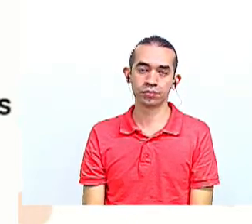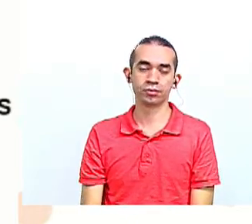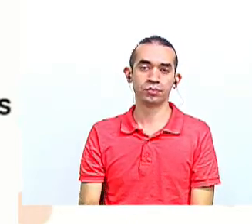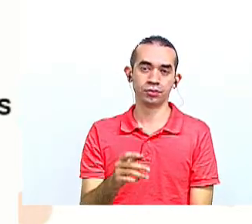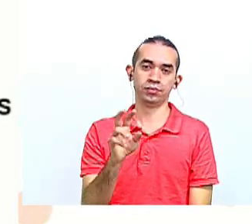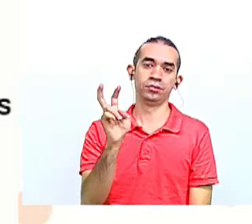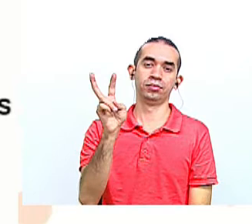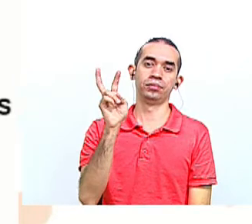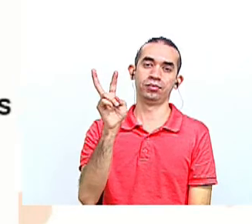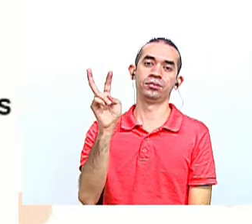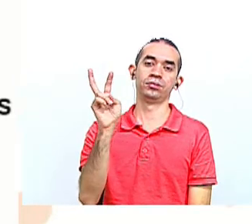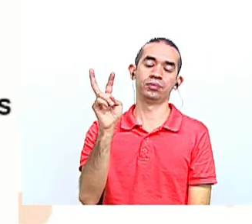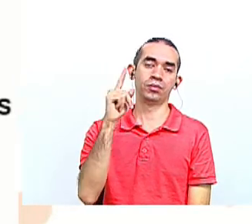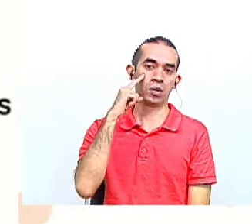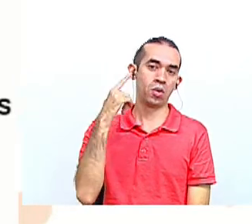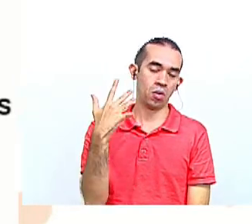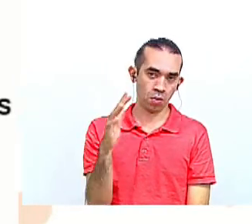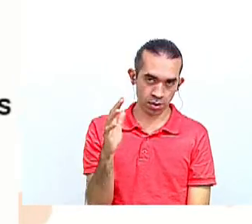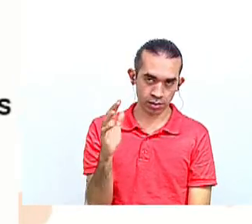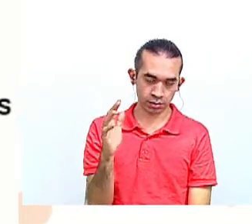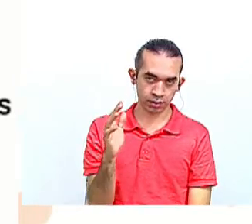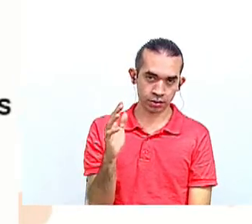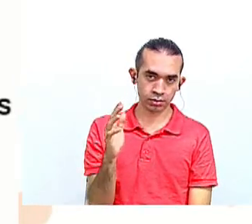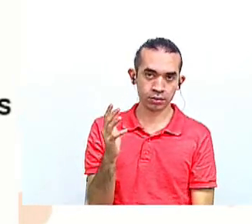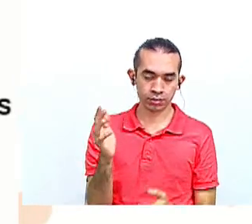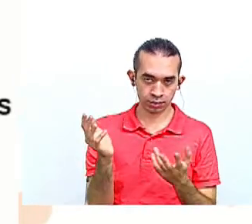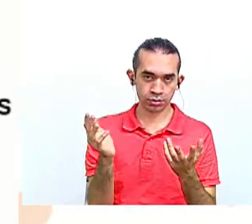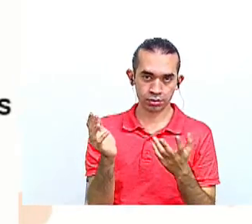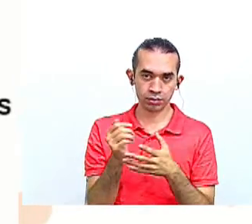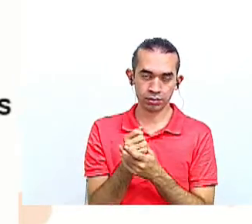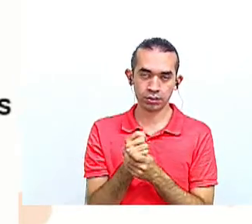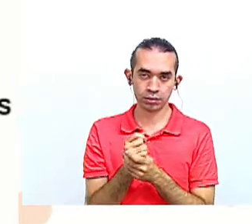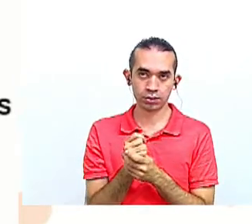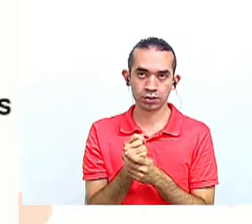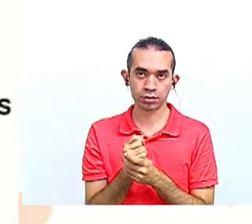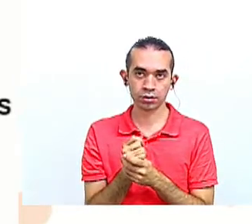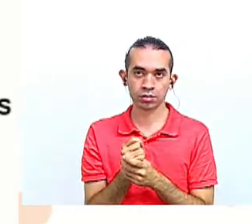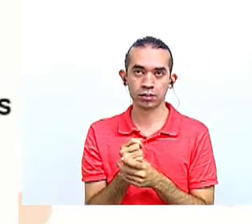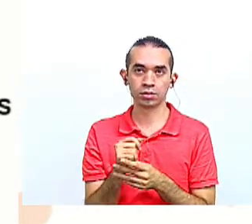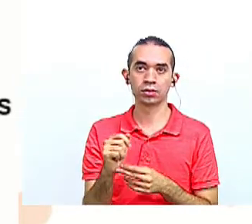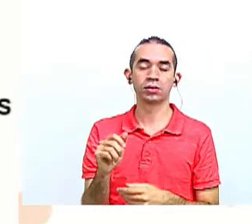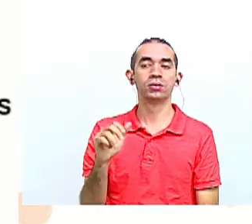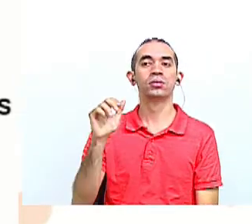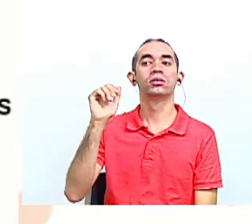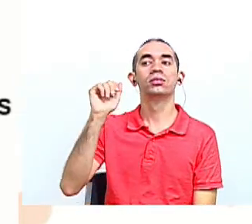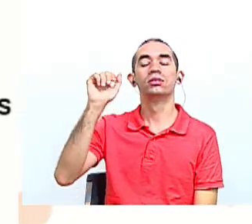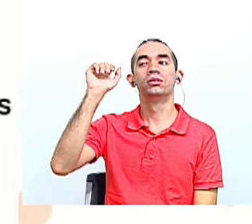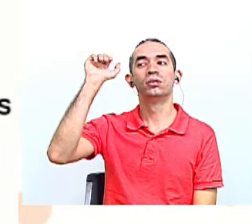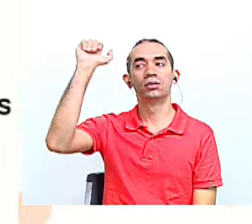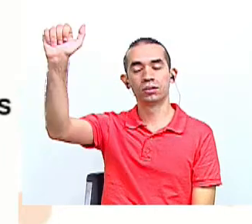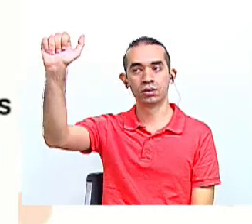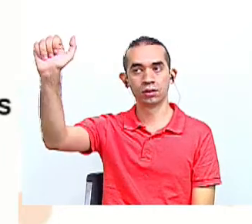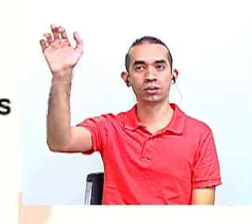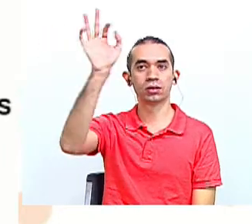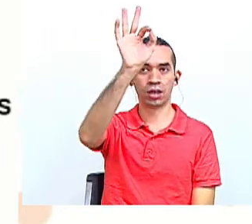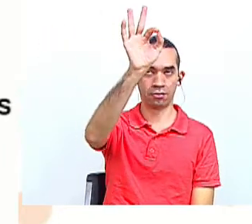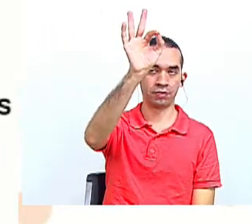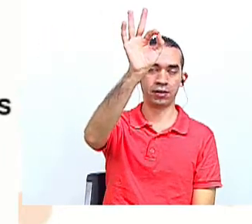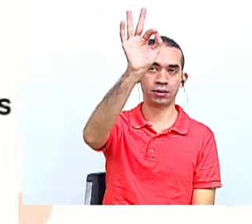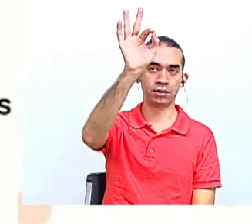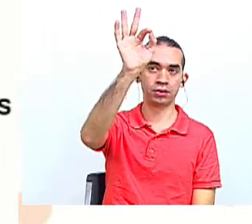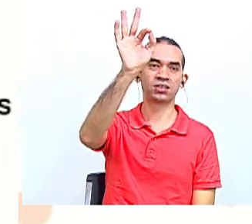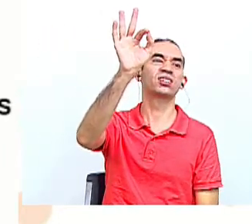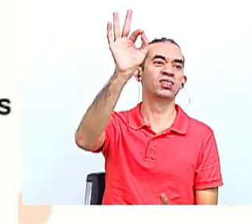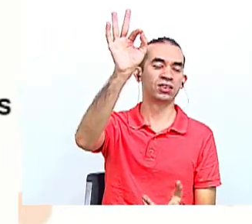resulta que vamos a comparar ahora los segmentos AF con respecto